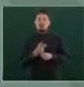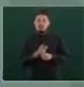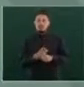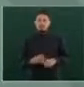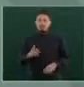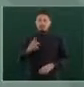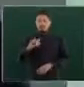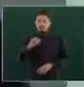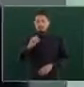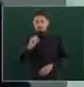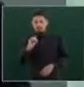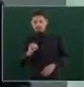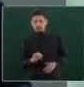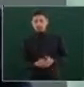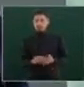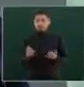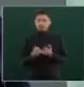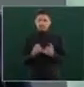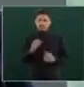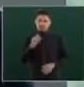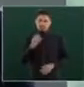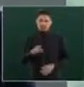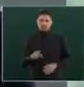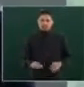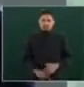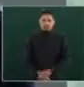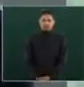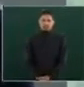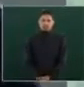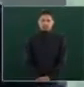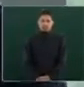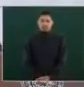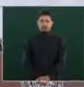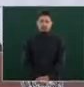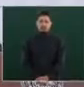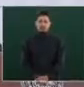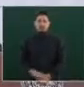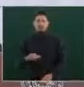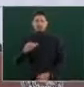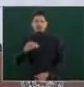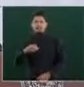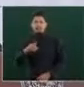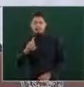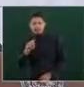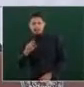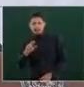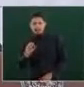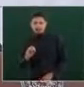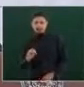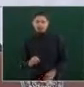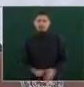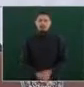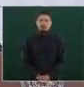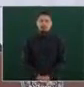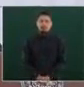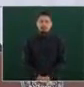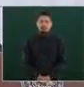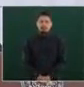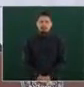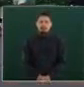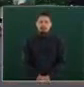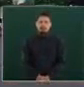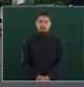dónde tenemos que llegar sin embargo no nos dice cómo hacer a nuestra apuesta que hemos demostrado